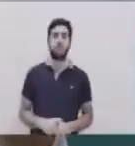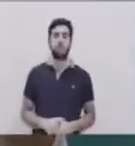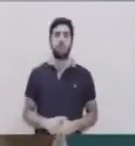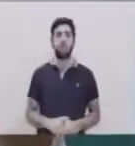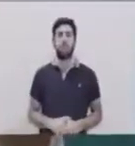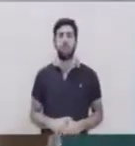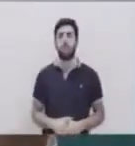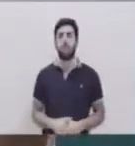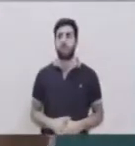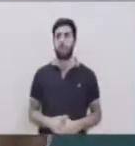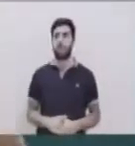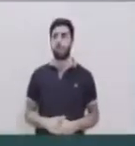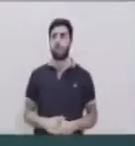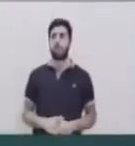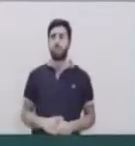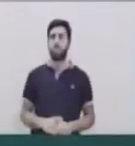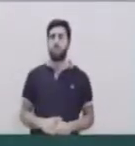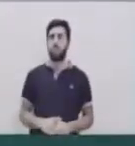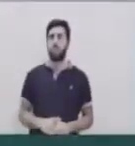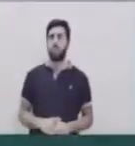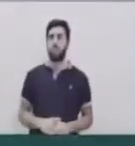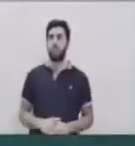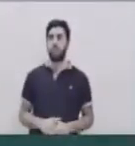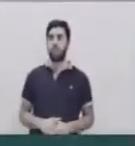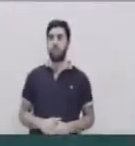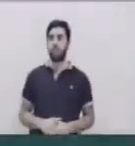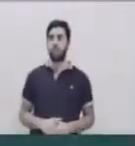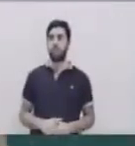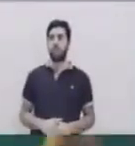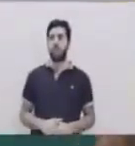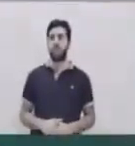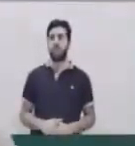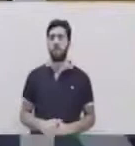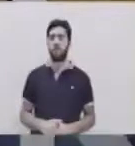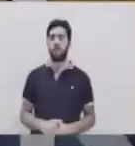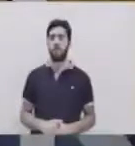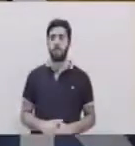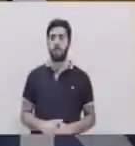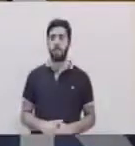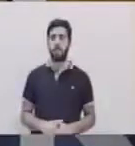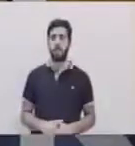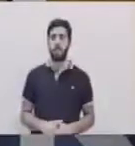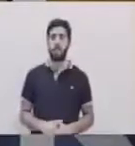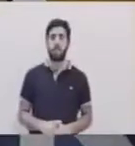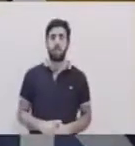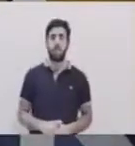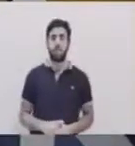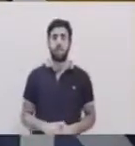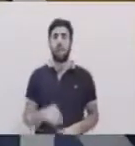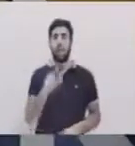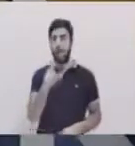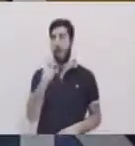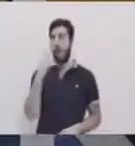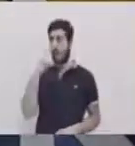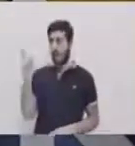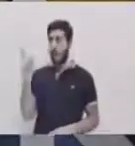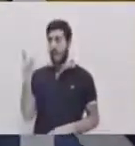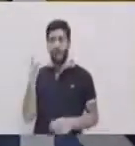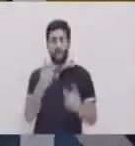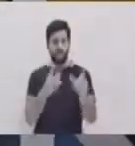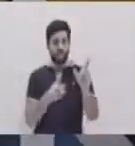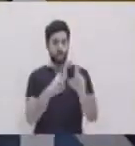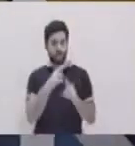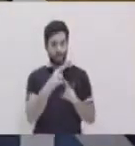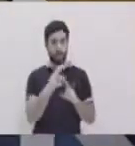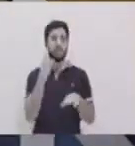Vamos a hacer pausa ahí en lo que están cortando para que Así se nota la diferencia, ¿verdad? Porque este